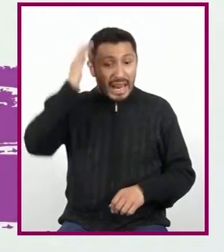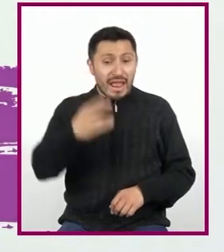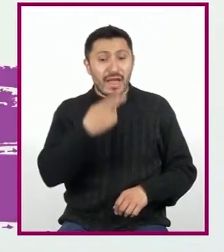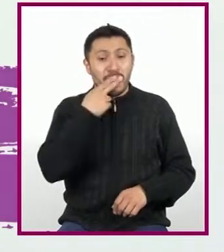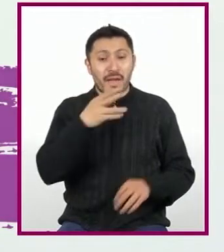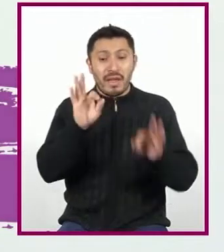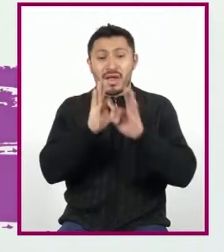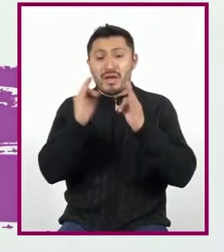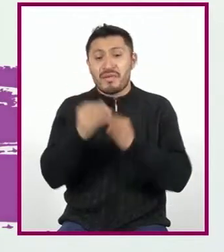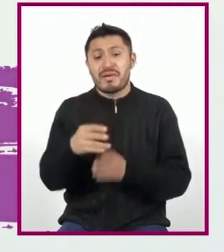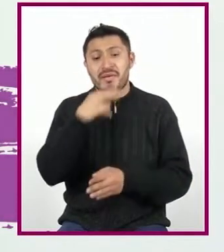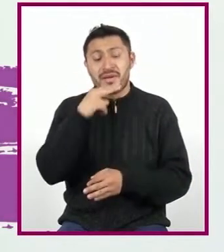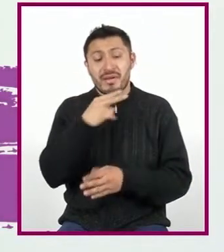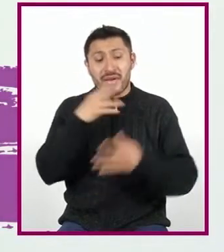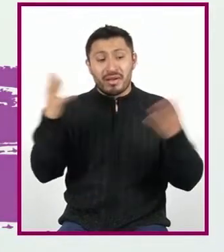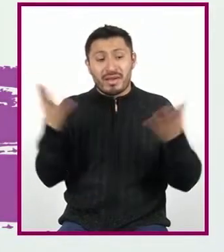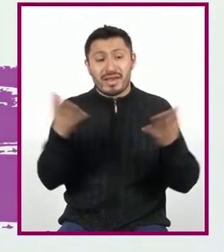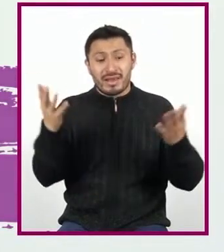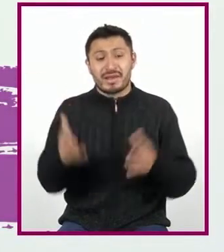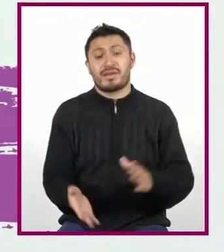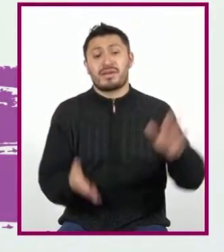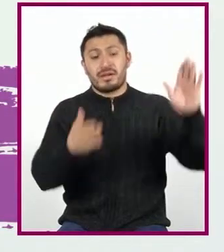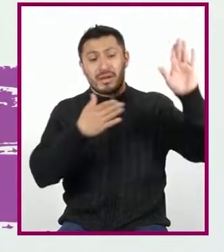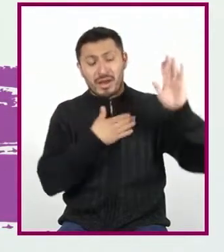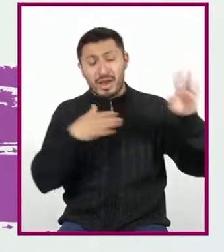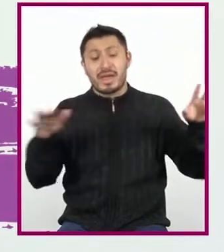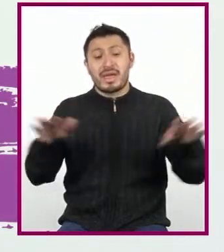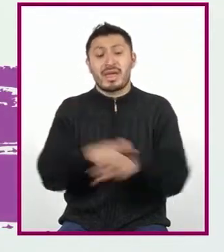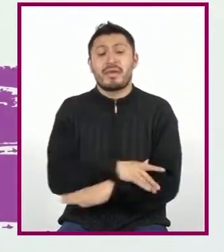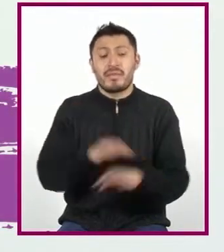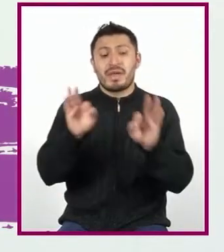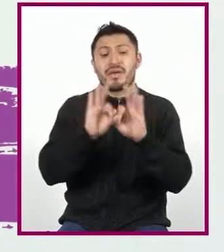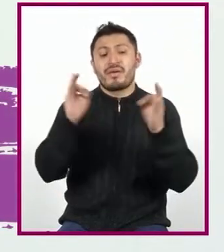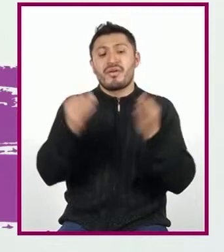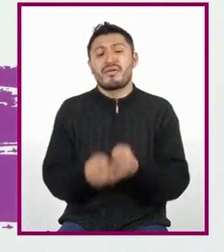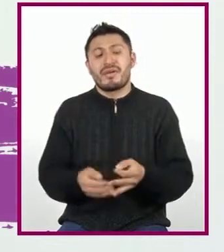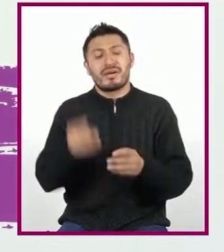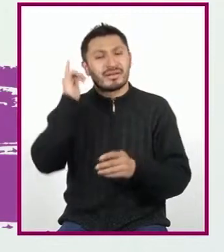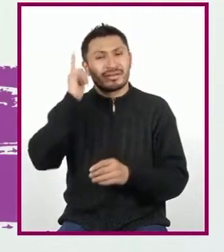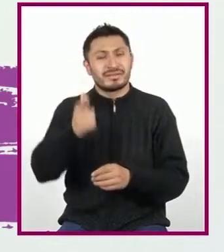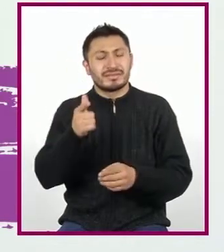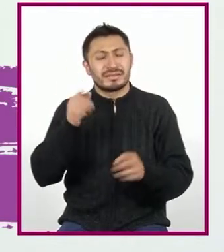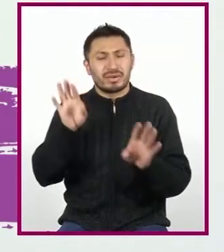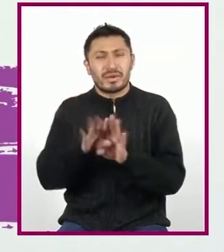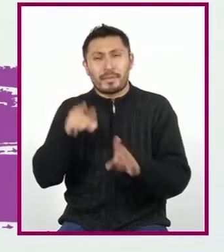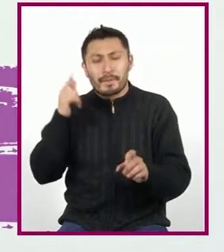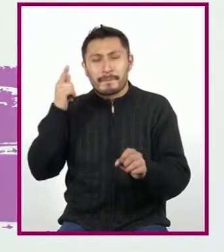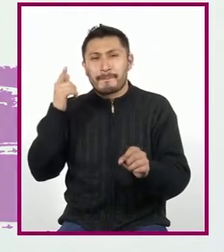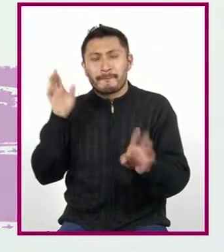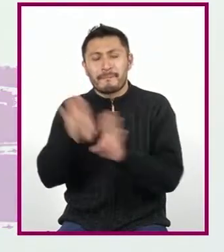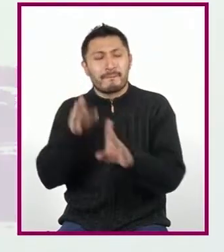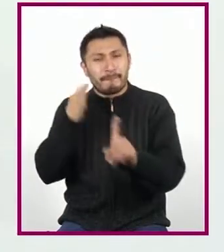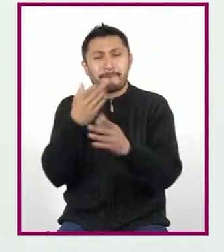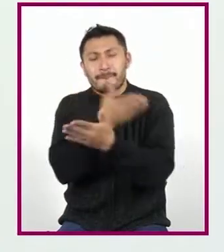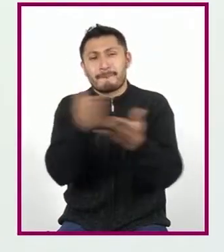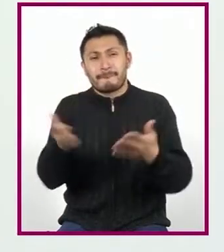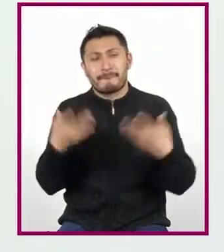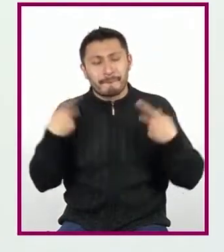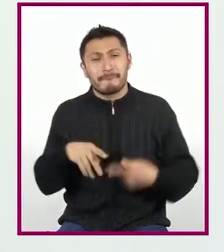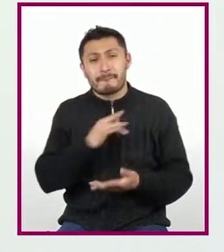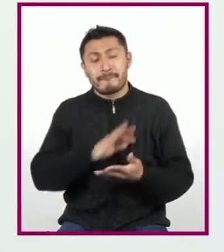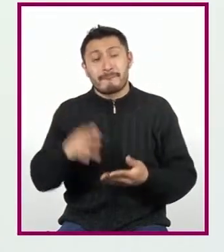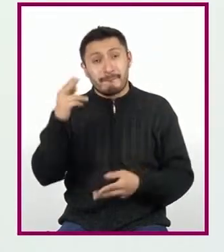de las formas verbales para generar compromiso y modificar la forma de dirigirse a los lectores. Los materiales